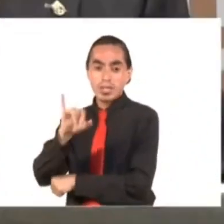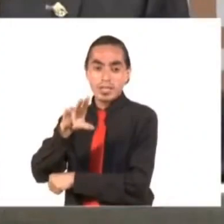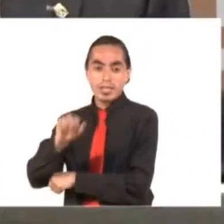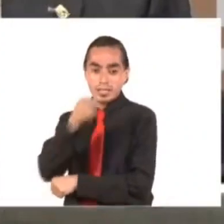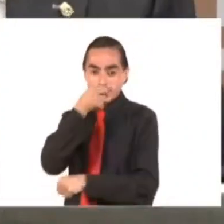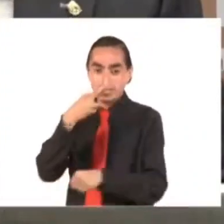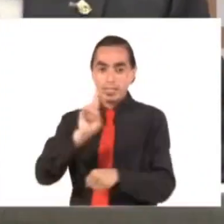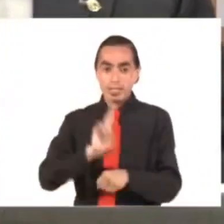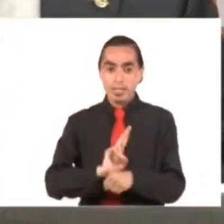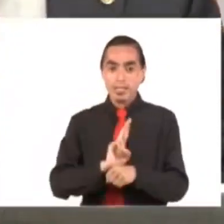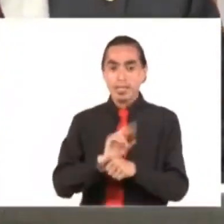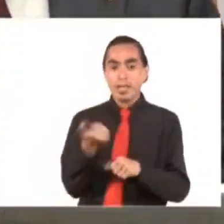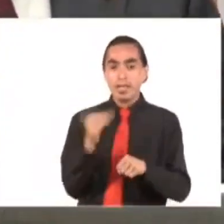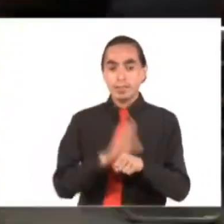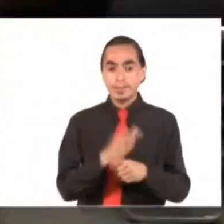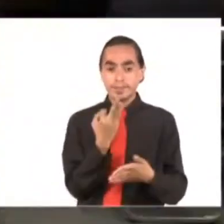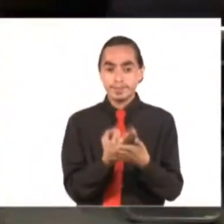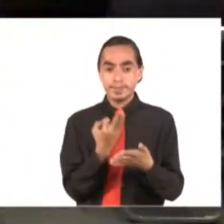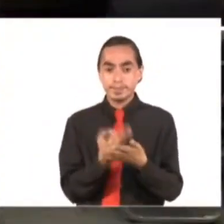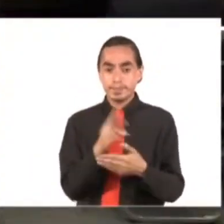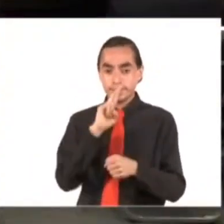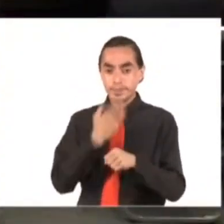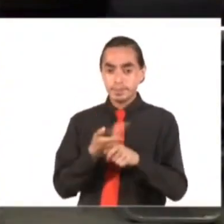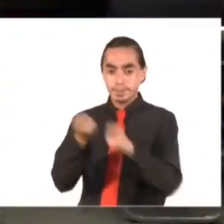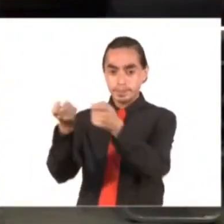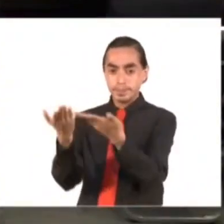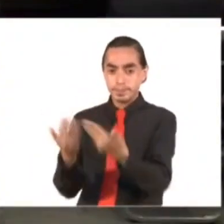secretaria de Administración y Finanzas.